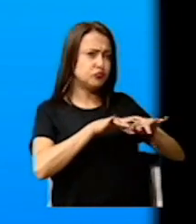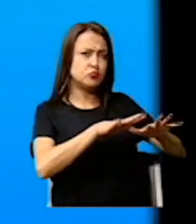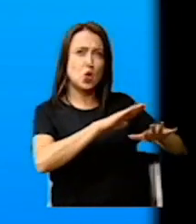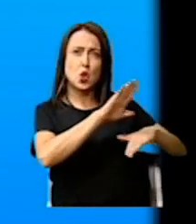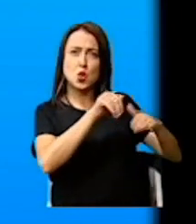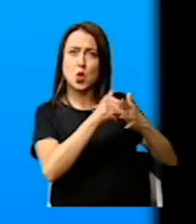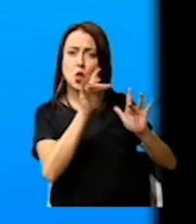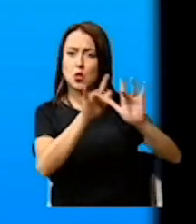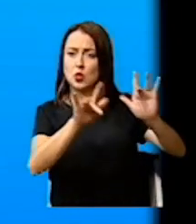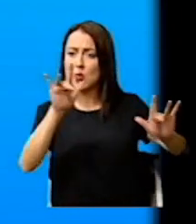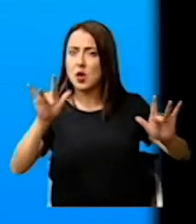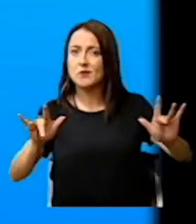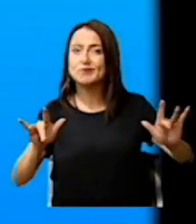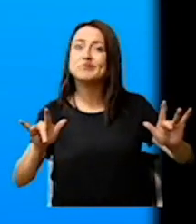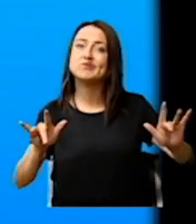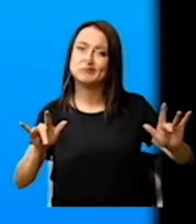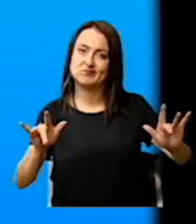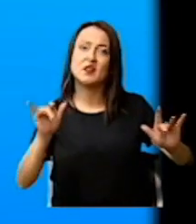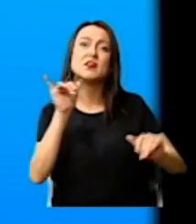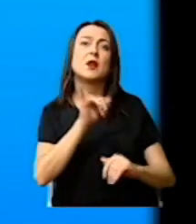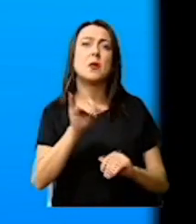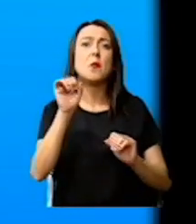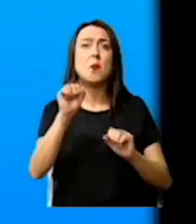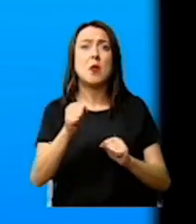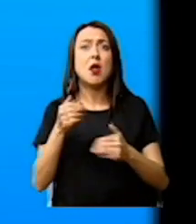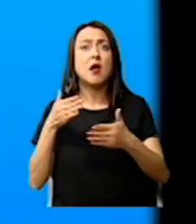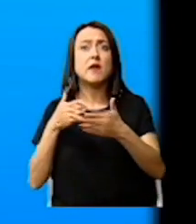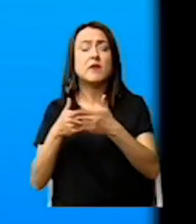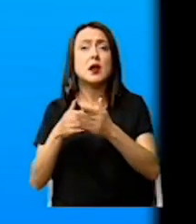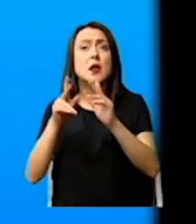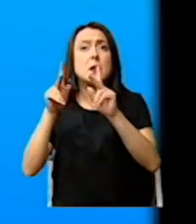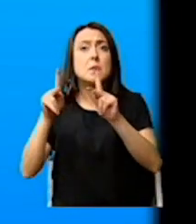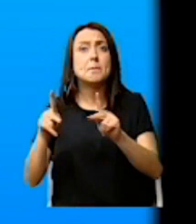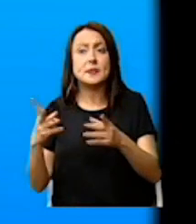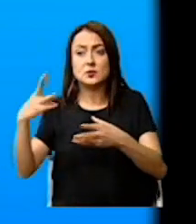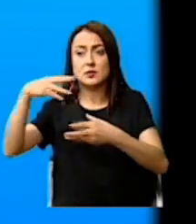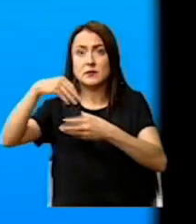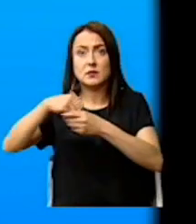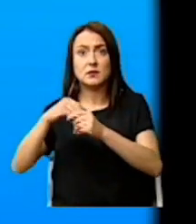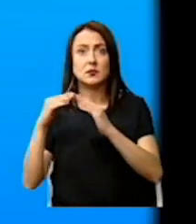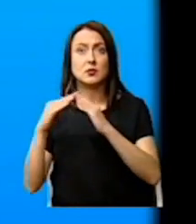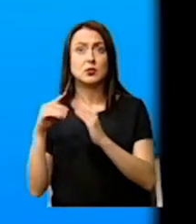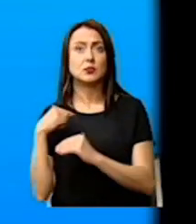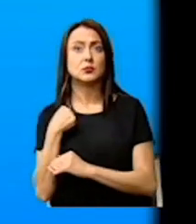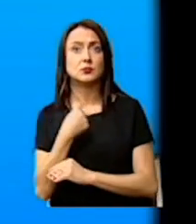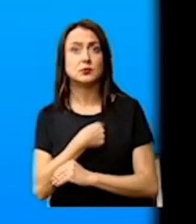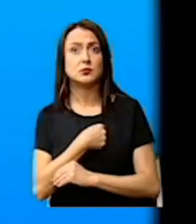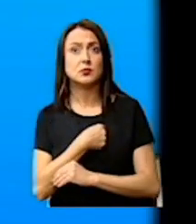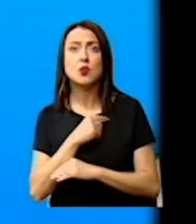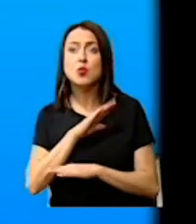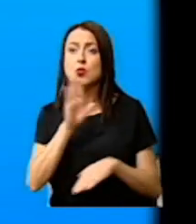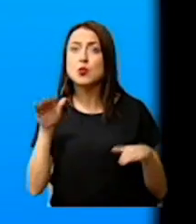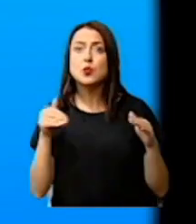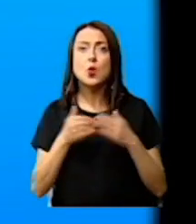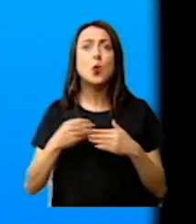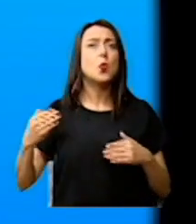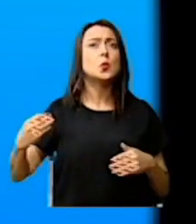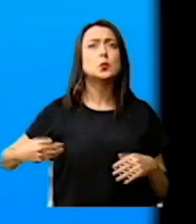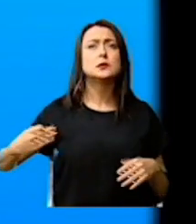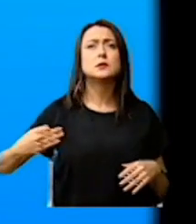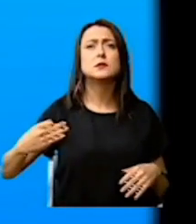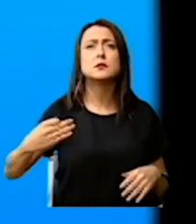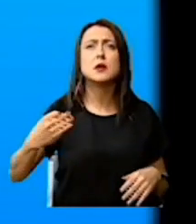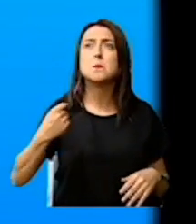tocamos. Además, podría infectar a las personas que viven con nosotros. Todos los días, mamá